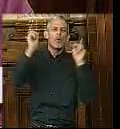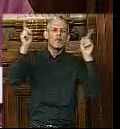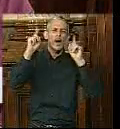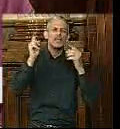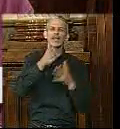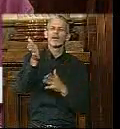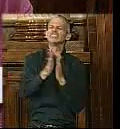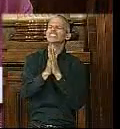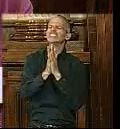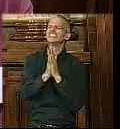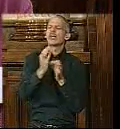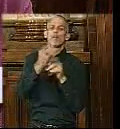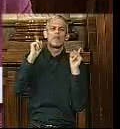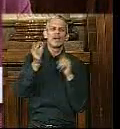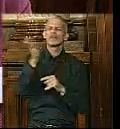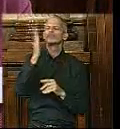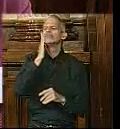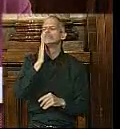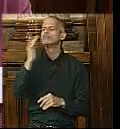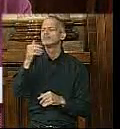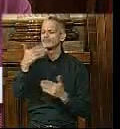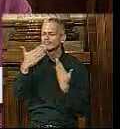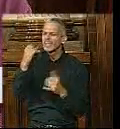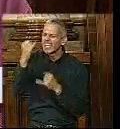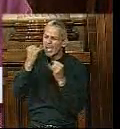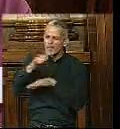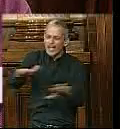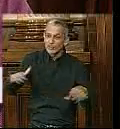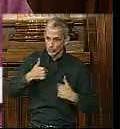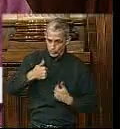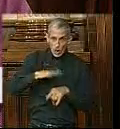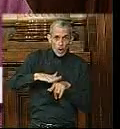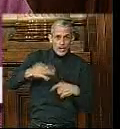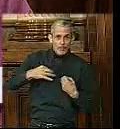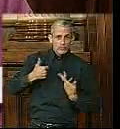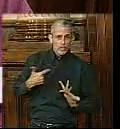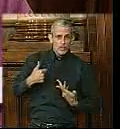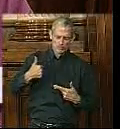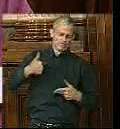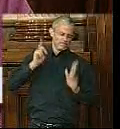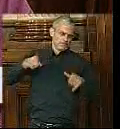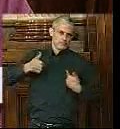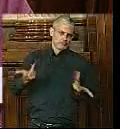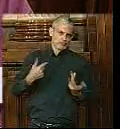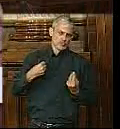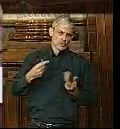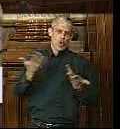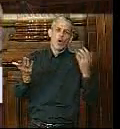a solicitar a los maestros que hablen con sus hijos de cosas que los padres deberían hablar con sus hijos.